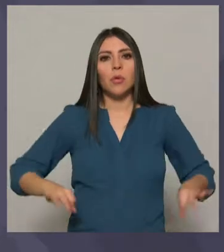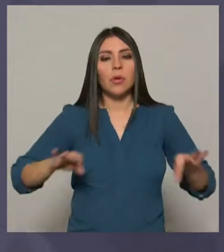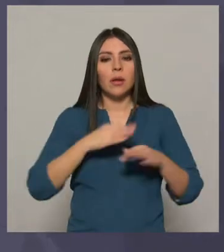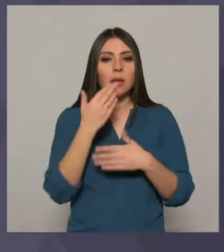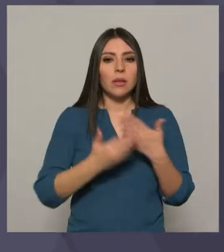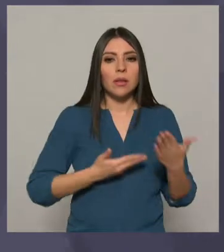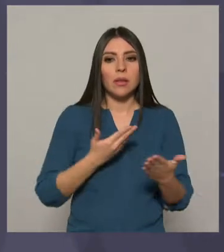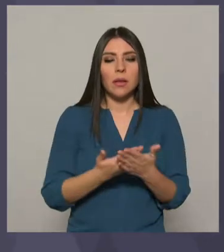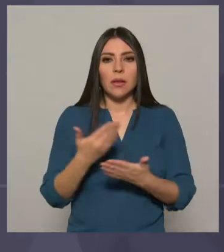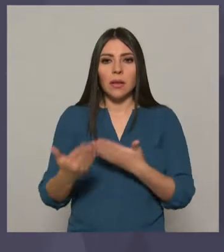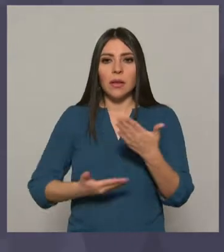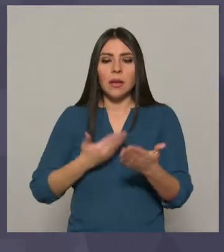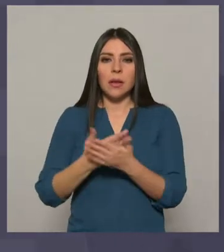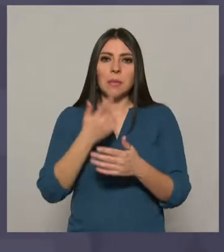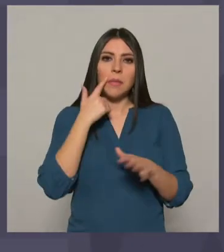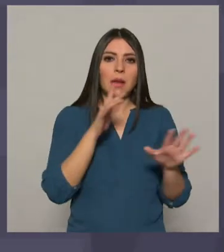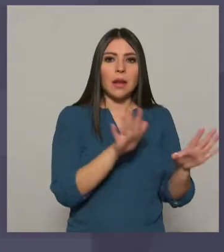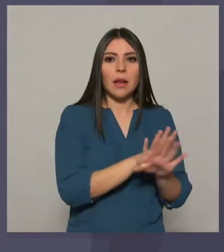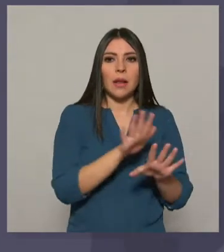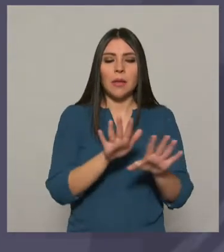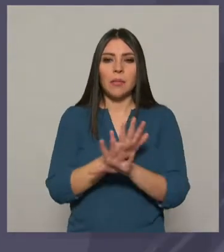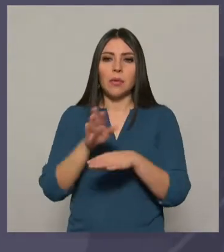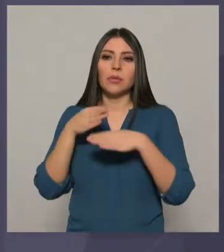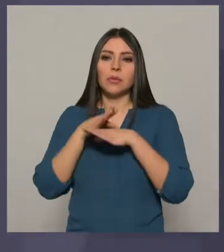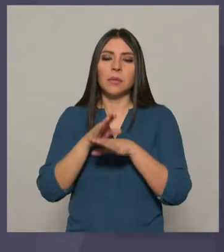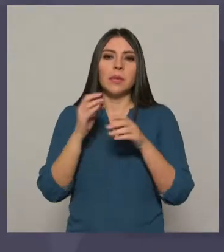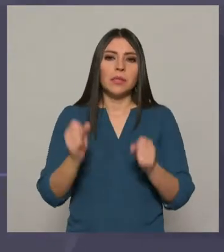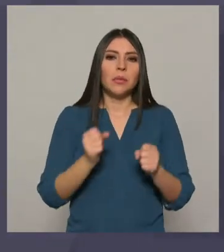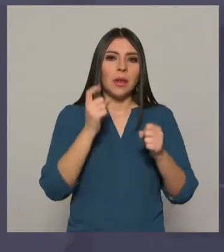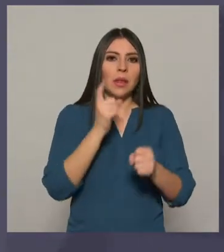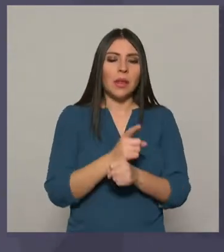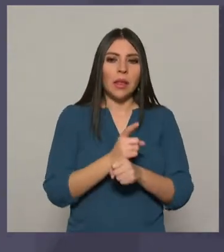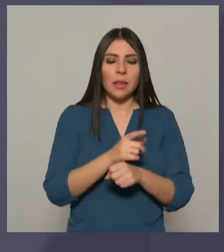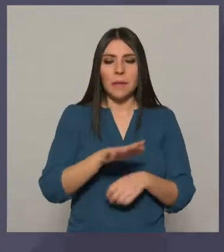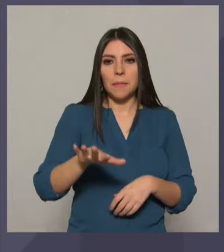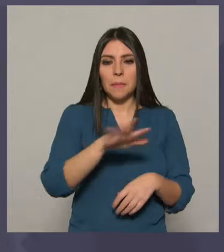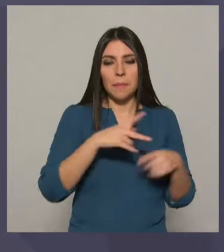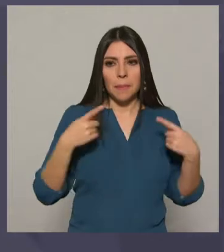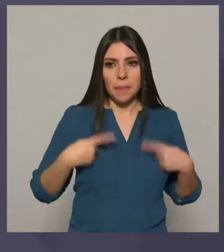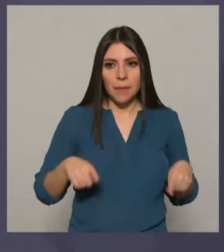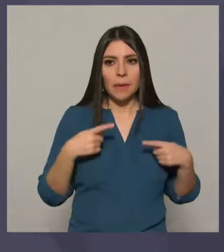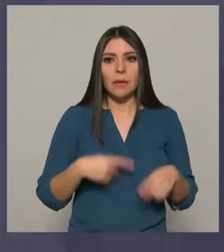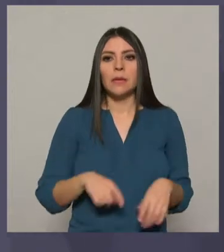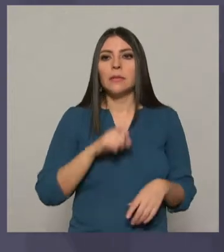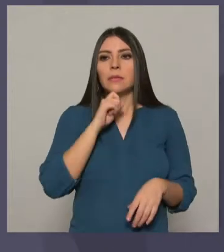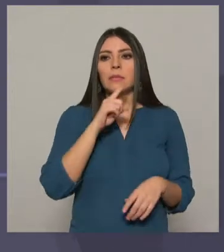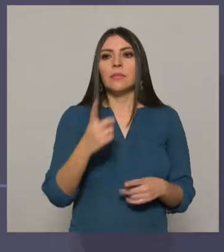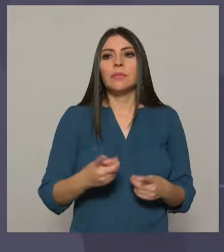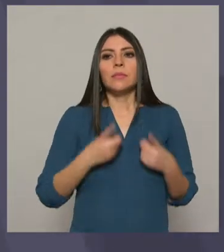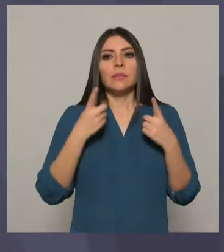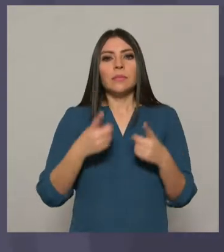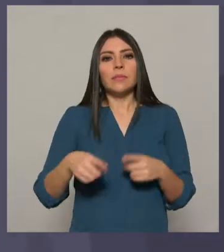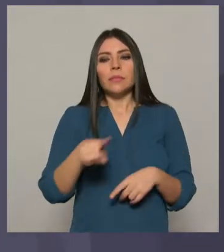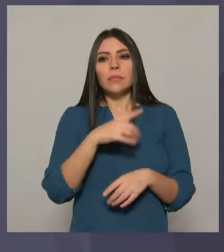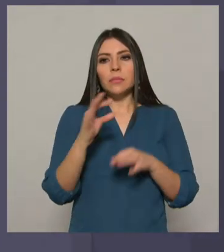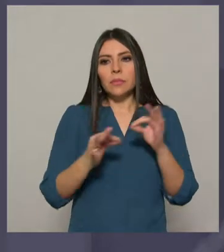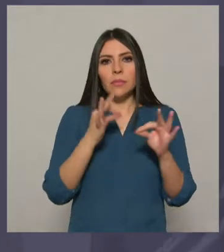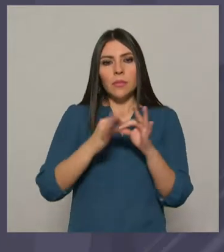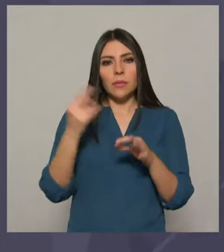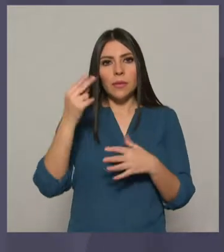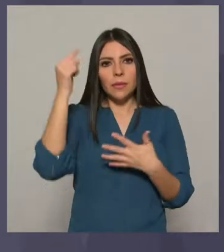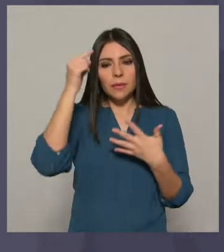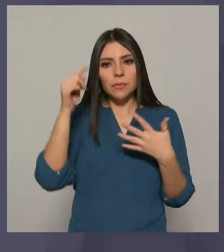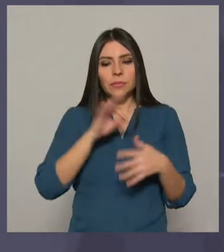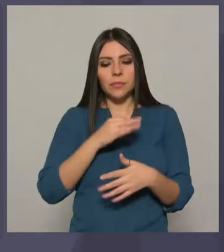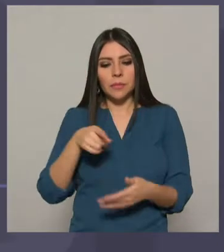con la modificación en el actuar de los elementos de seguridad ciudadana, que tiene que ver con la posibilidad de dar las herramientas necesarias para